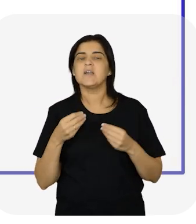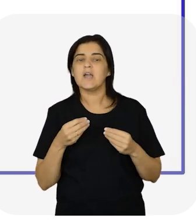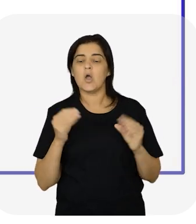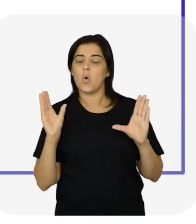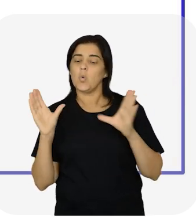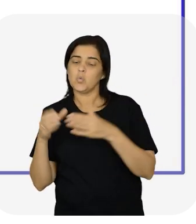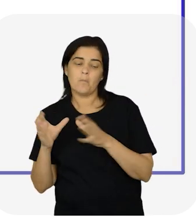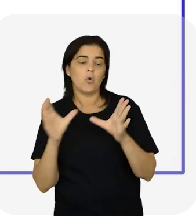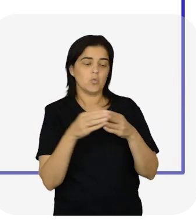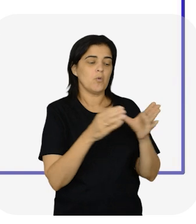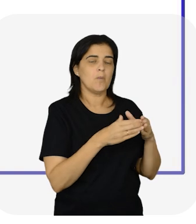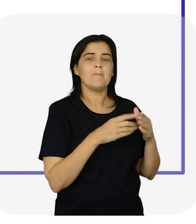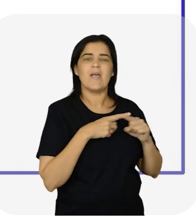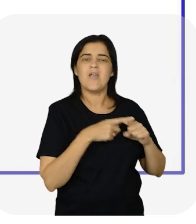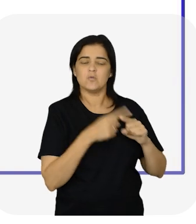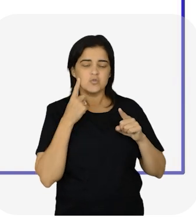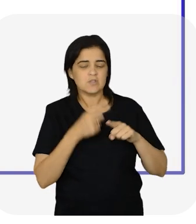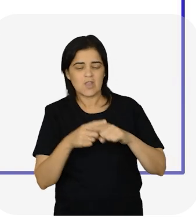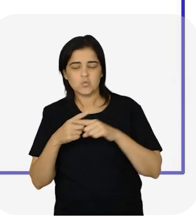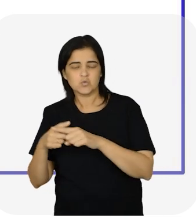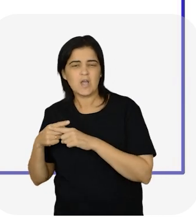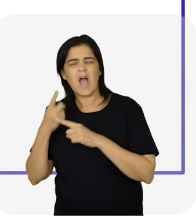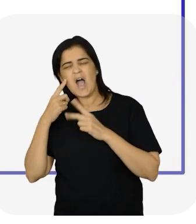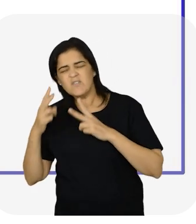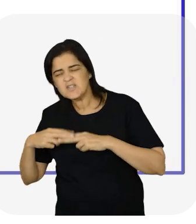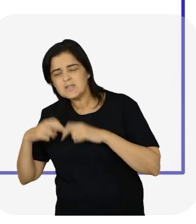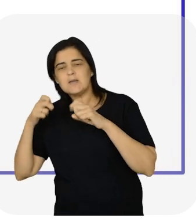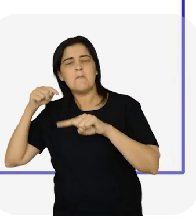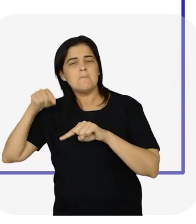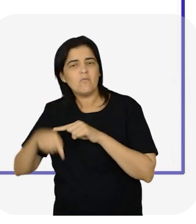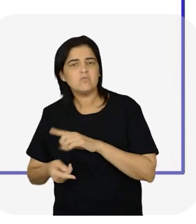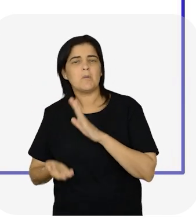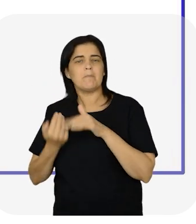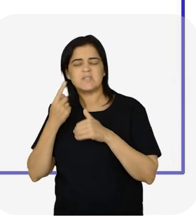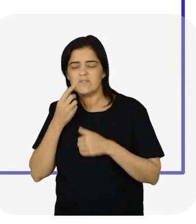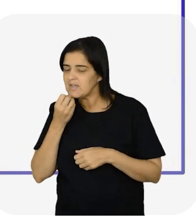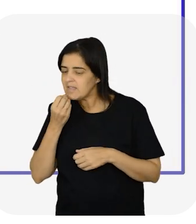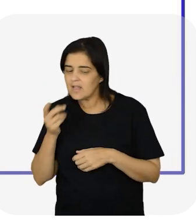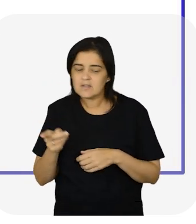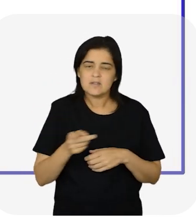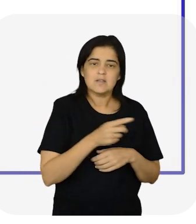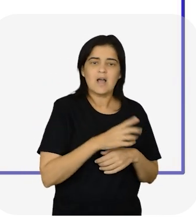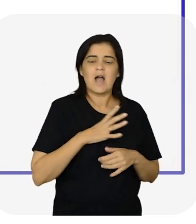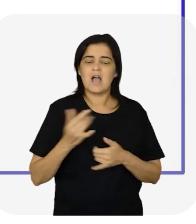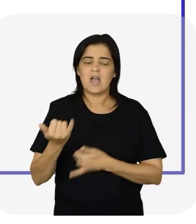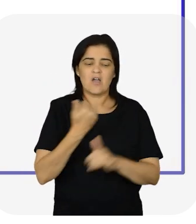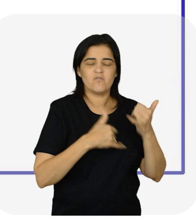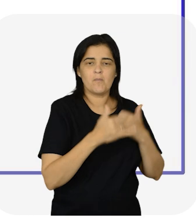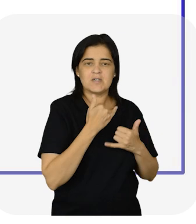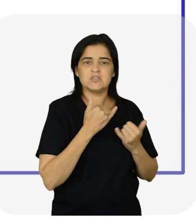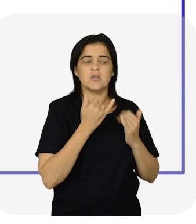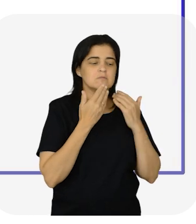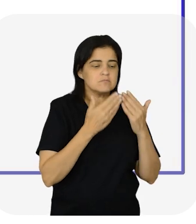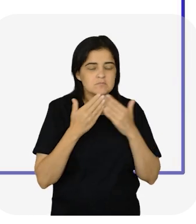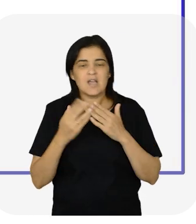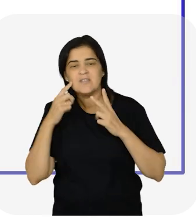grupos de discusión para poder indagar más en profundidad lo que recogemos de los cuestionarios censales y